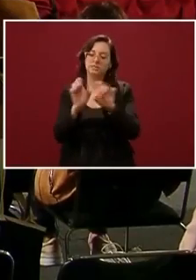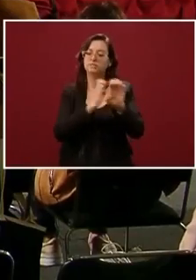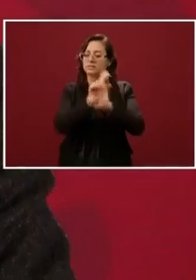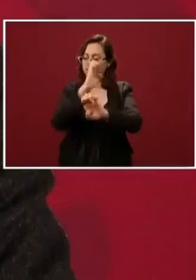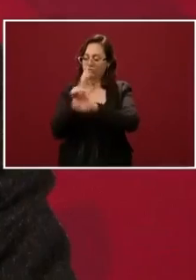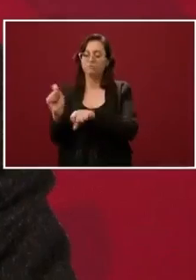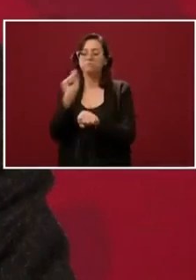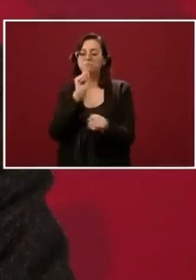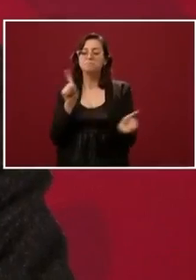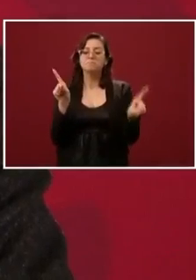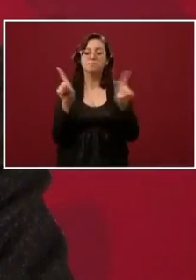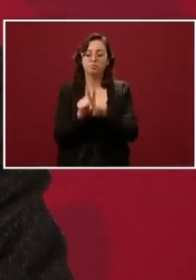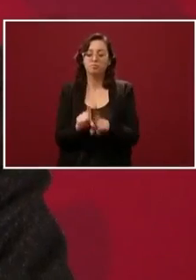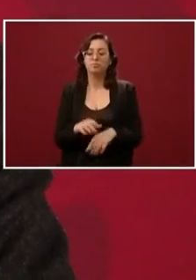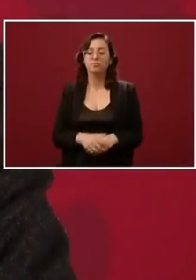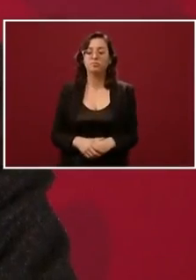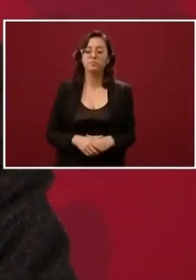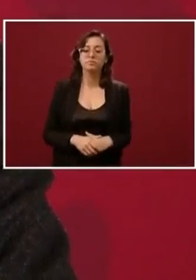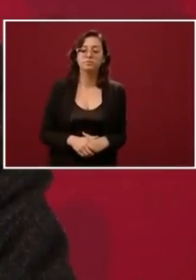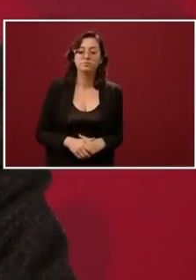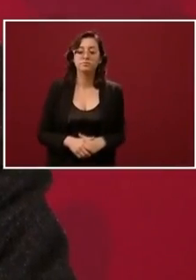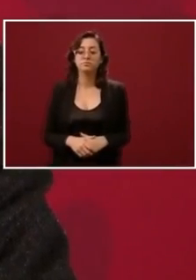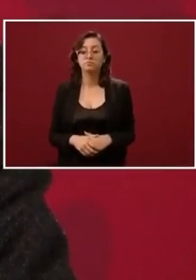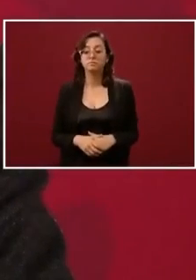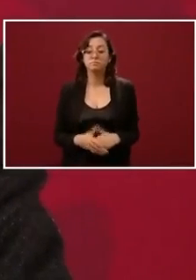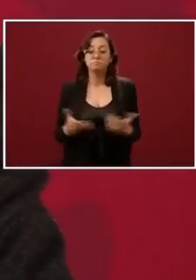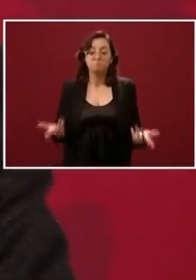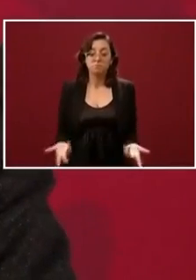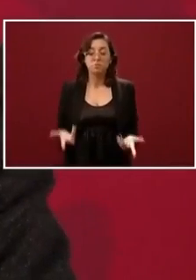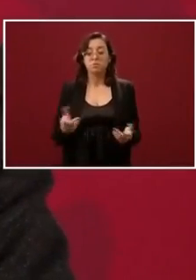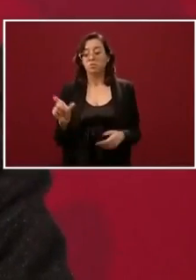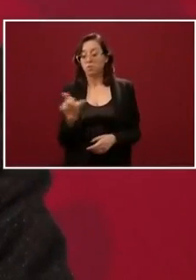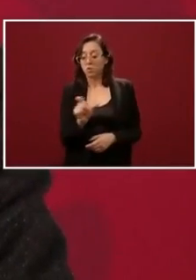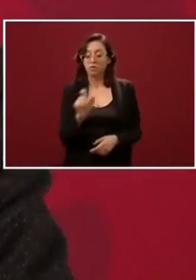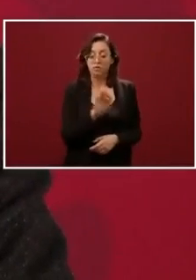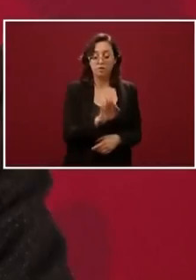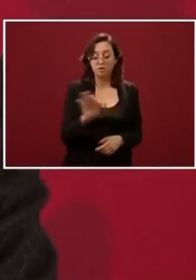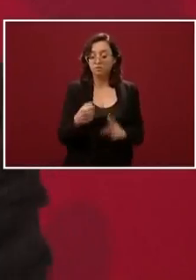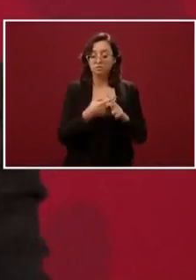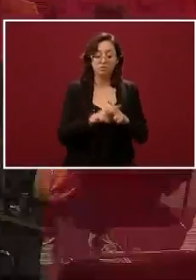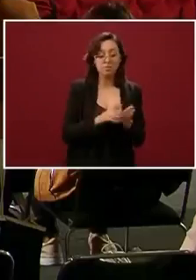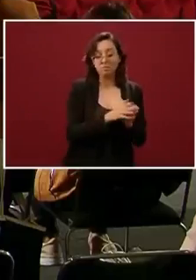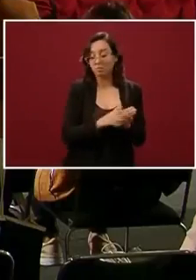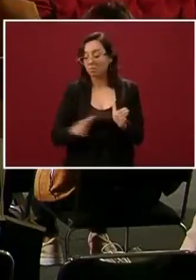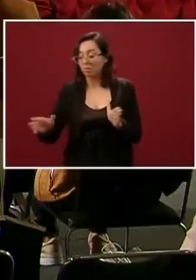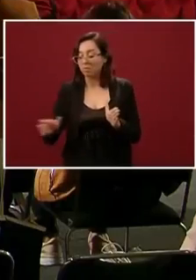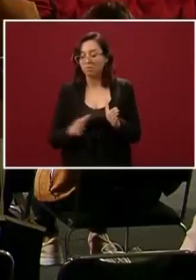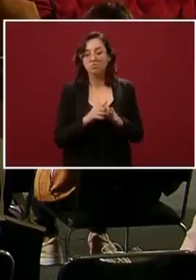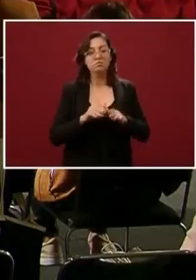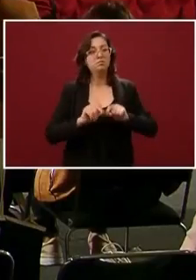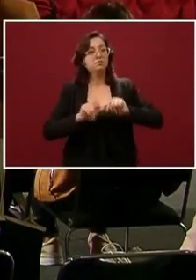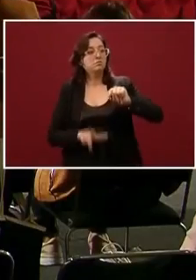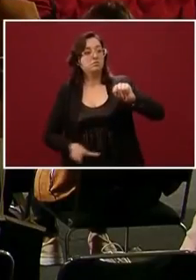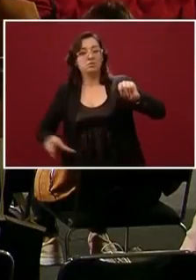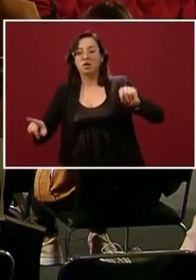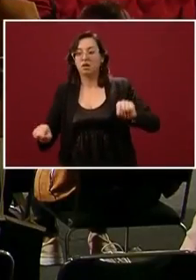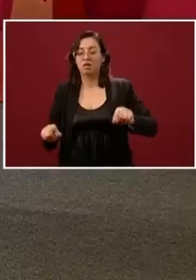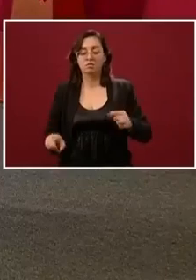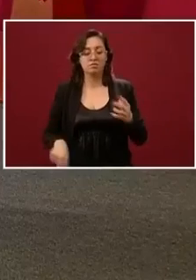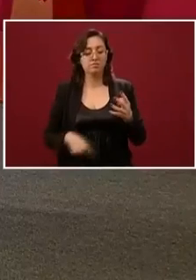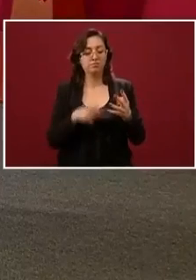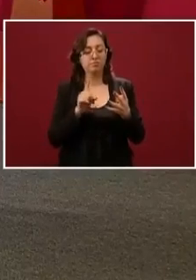aplicación, que con ellas se definirán las modalidades específicas, las fechas de inicio y término de las mismas y su alcance territorial. En el